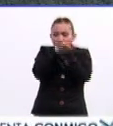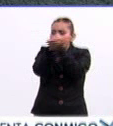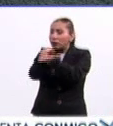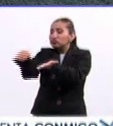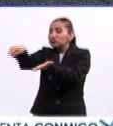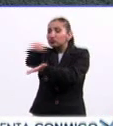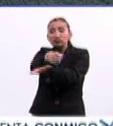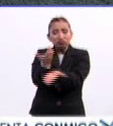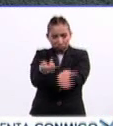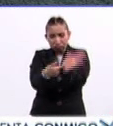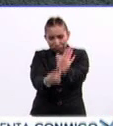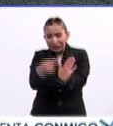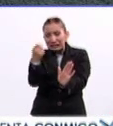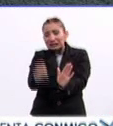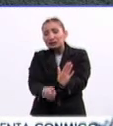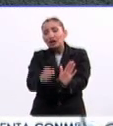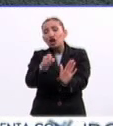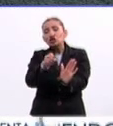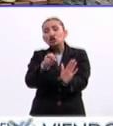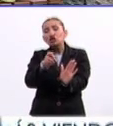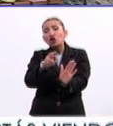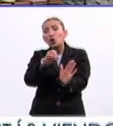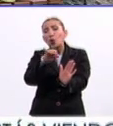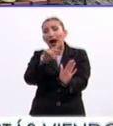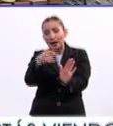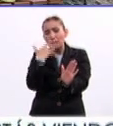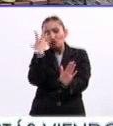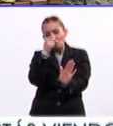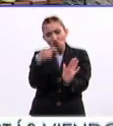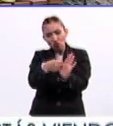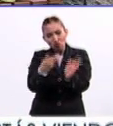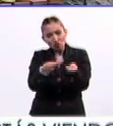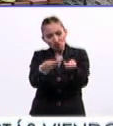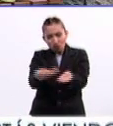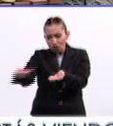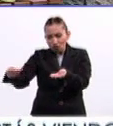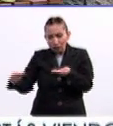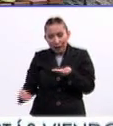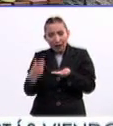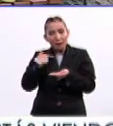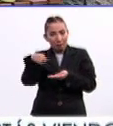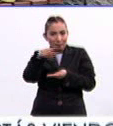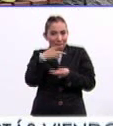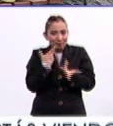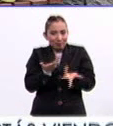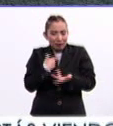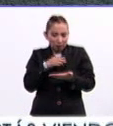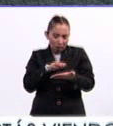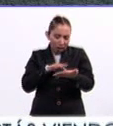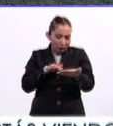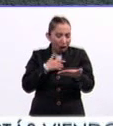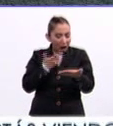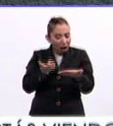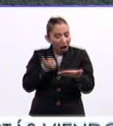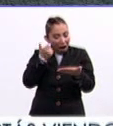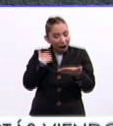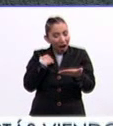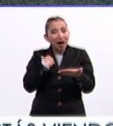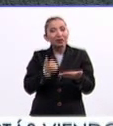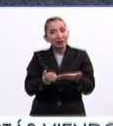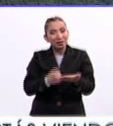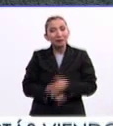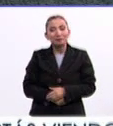es más atractivo para nuestro tiempo, ¿no? Y que también le dé al lector las herramientas para entender